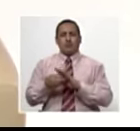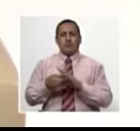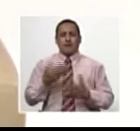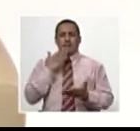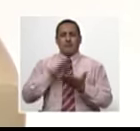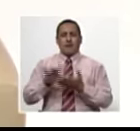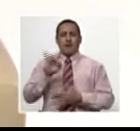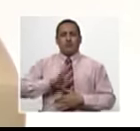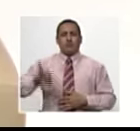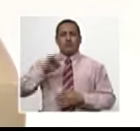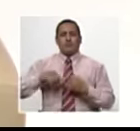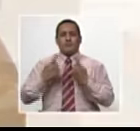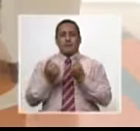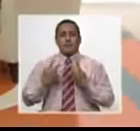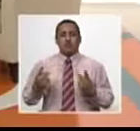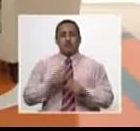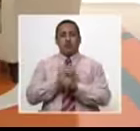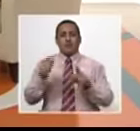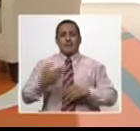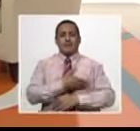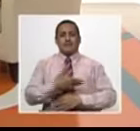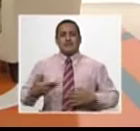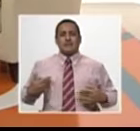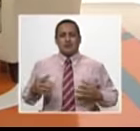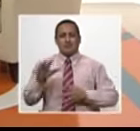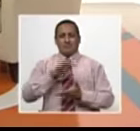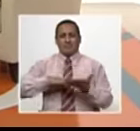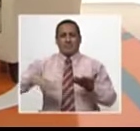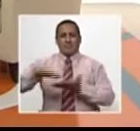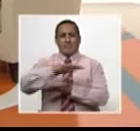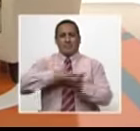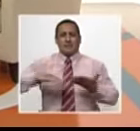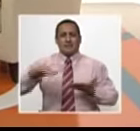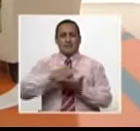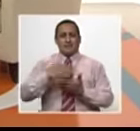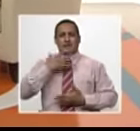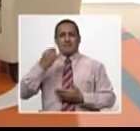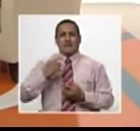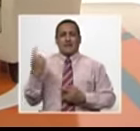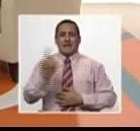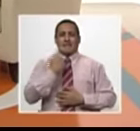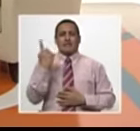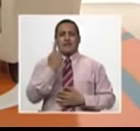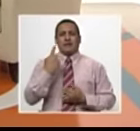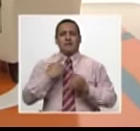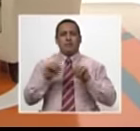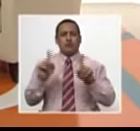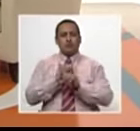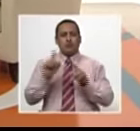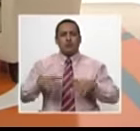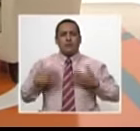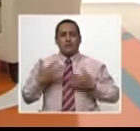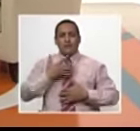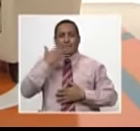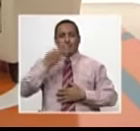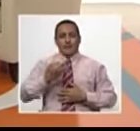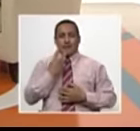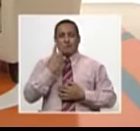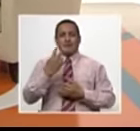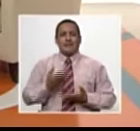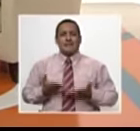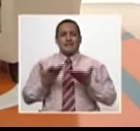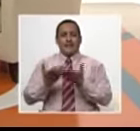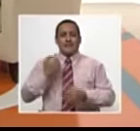de recursos públicos. Si estamos, ¿no?, con presidentes no habidos, un desorden total, ¿no? Pero no se puede en realidad